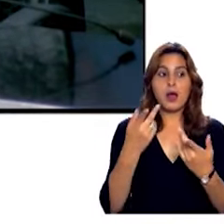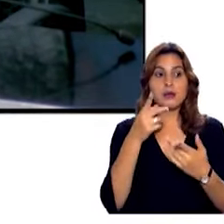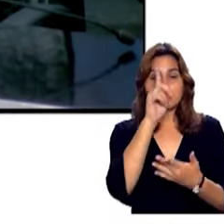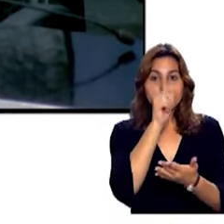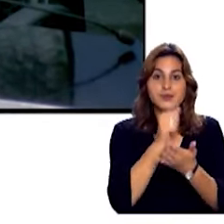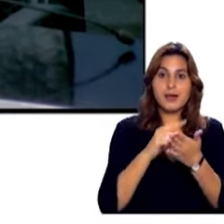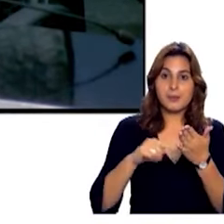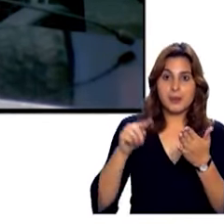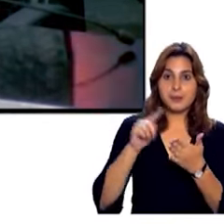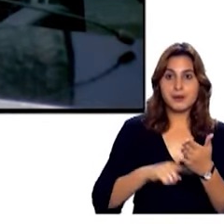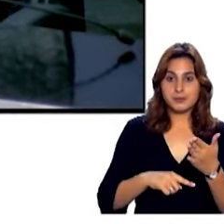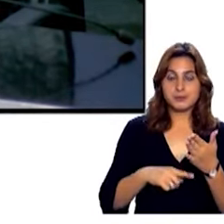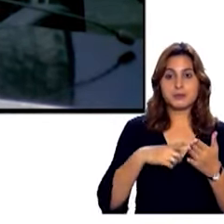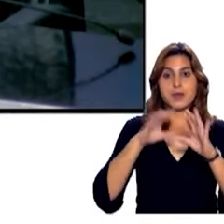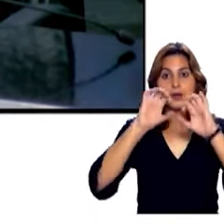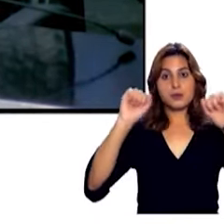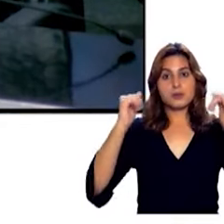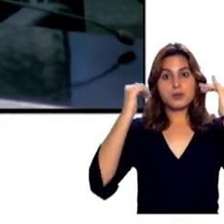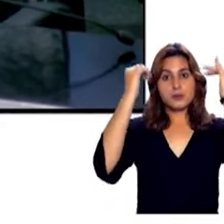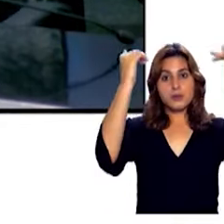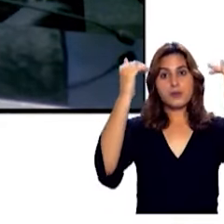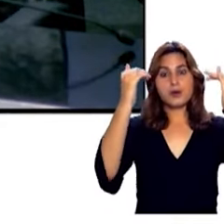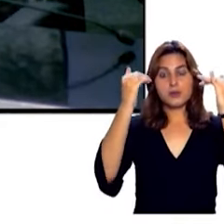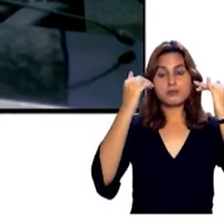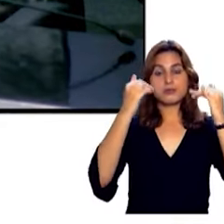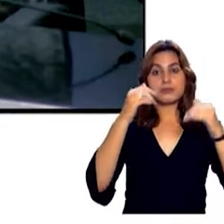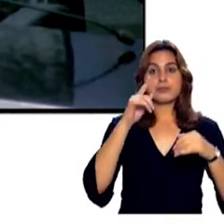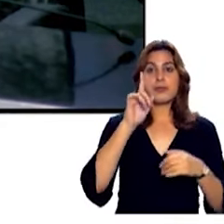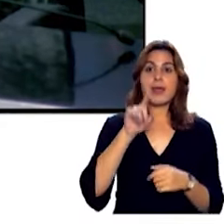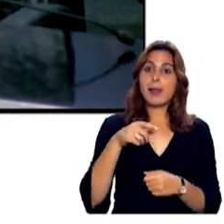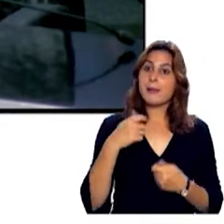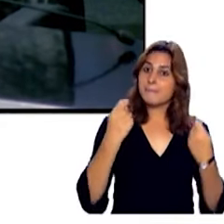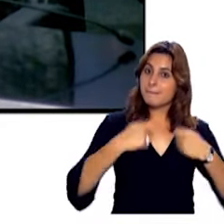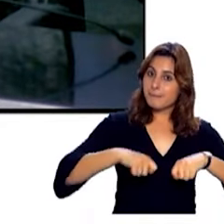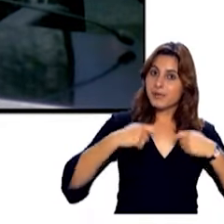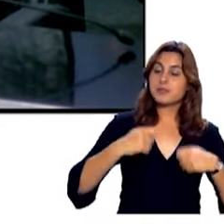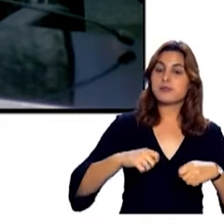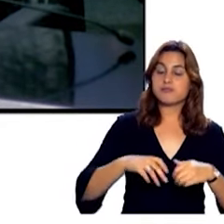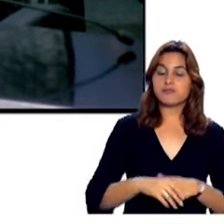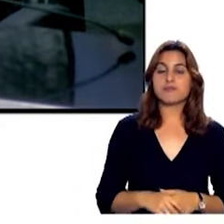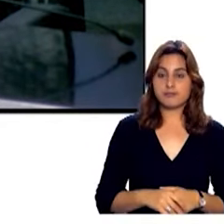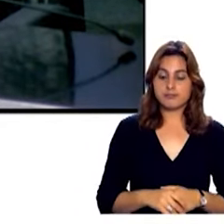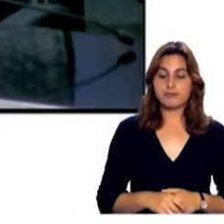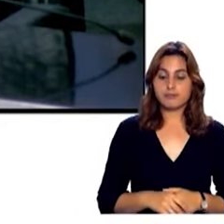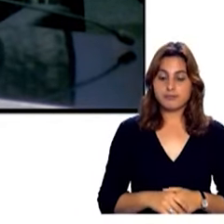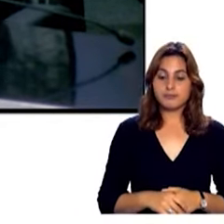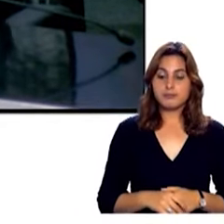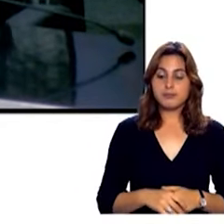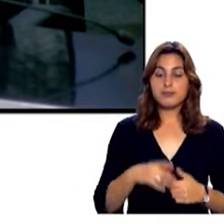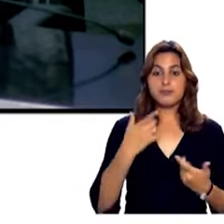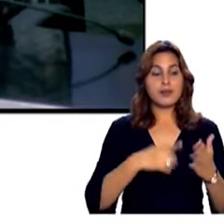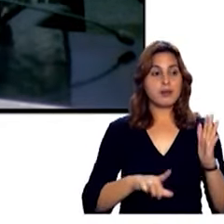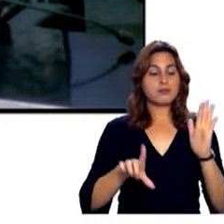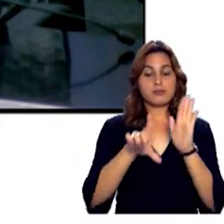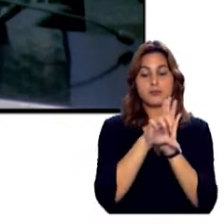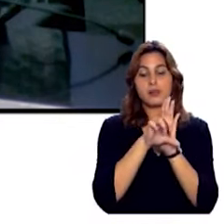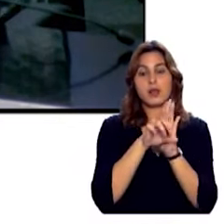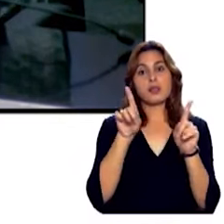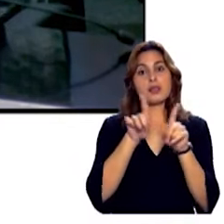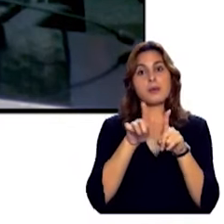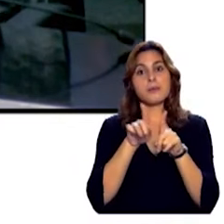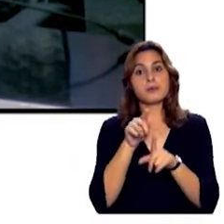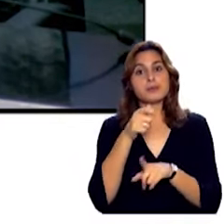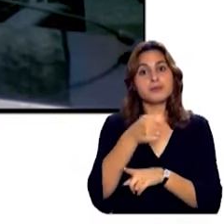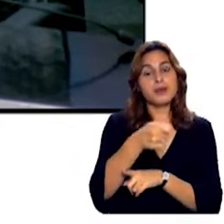función necesaria del sistema para unificar la aplicación de la Ley de la misma forma Y garantizar que si la Ley es igual para todos los